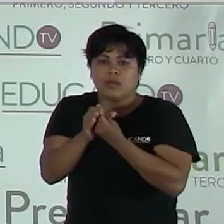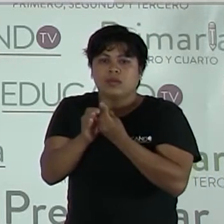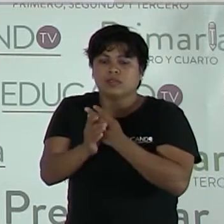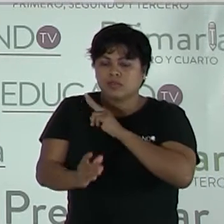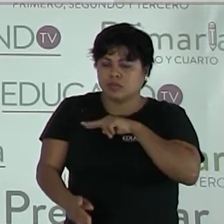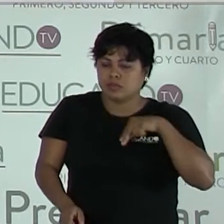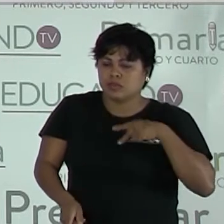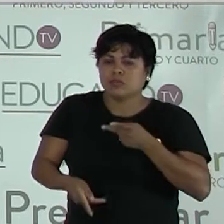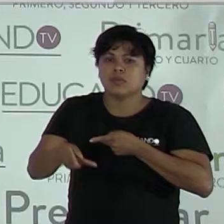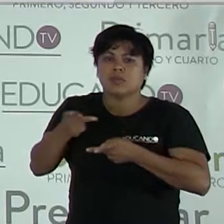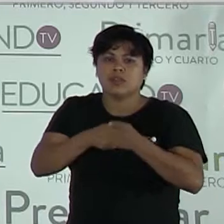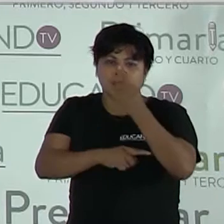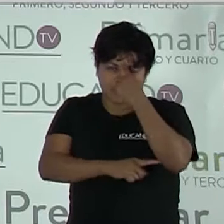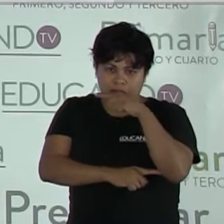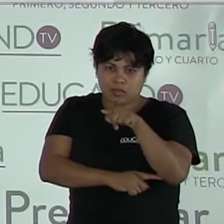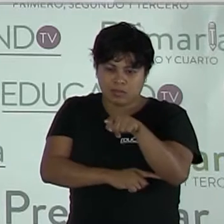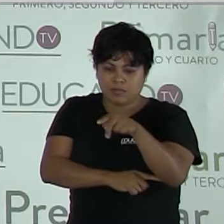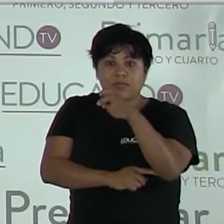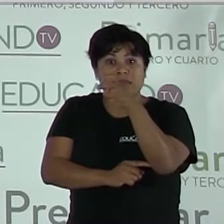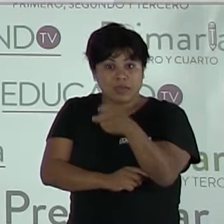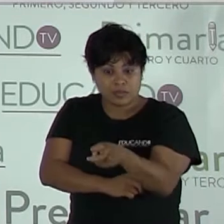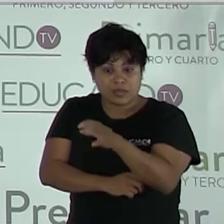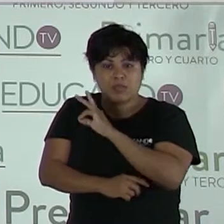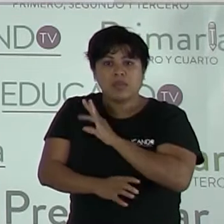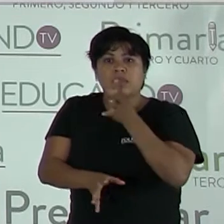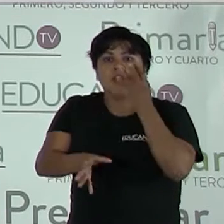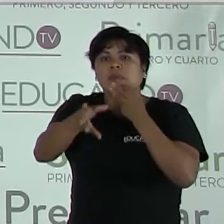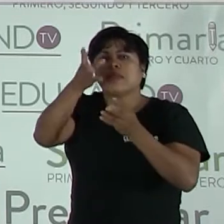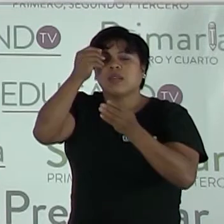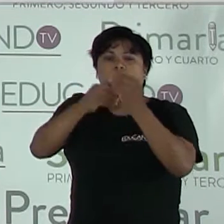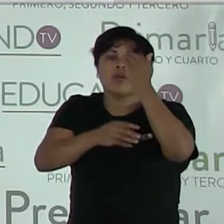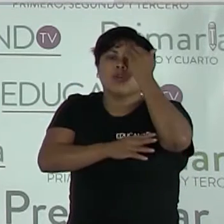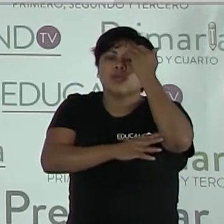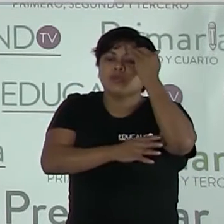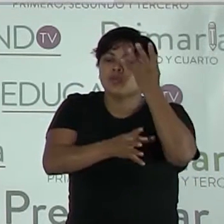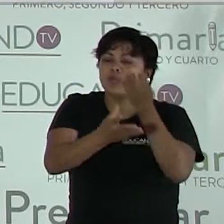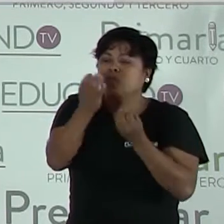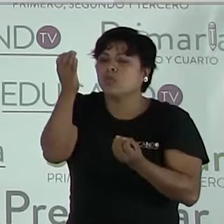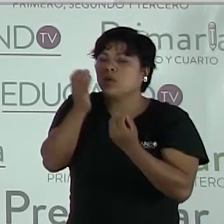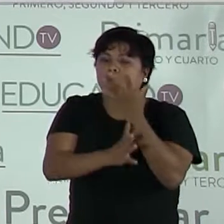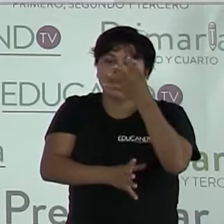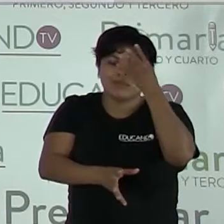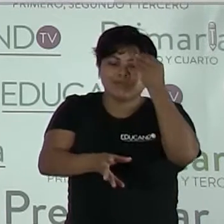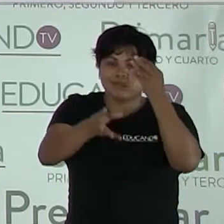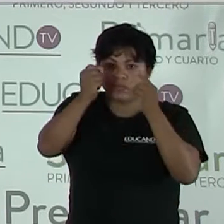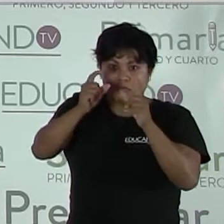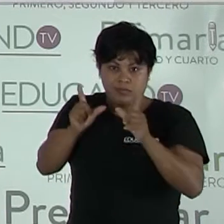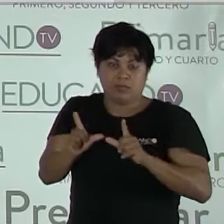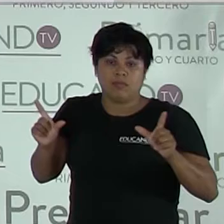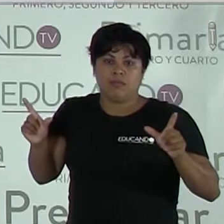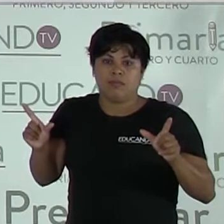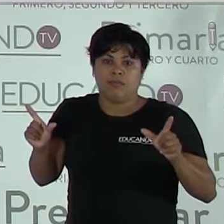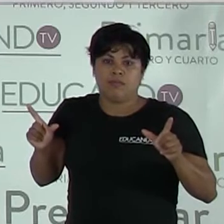hemos preparado para ti y así aprender conocimientos nuevos. ¿Estás listo?